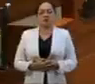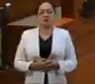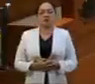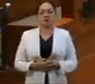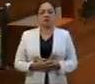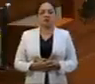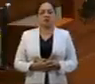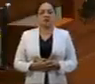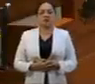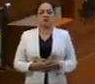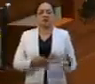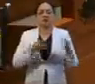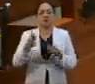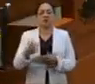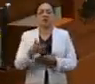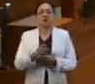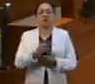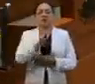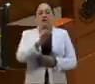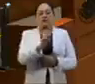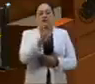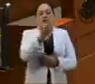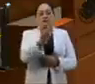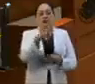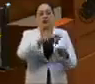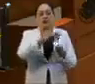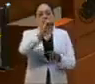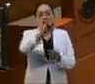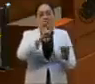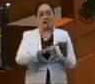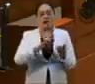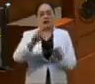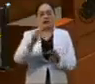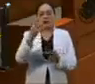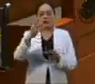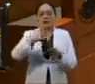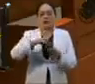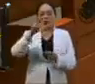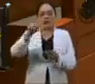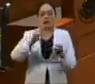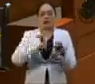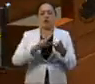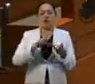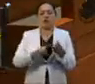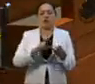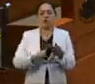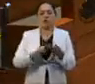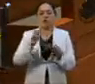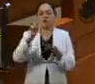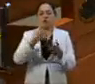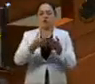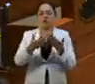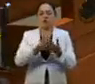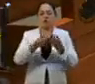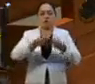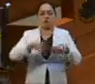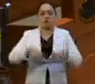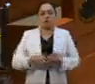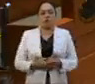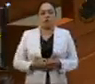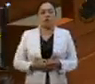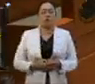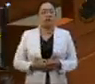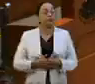Total de 101 votos, 67 a favor, 34 en contra y 0 abstenciones.